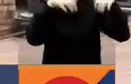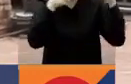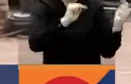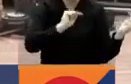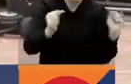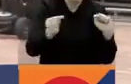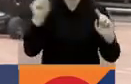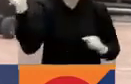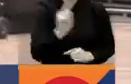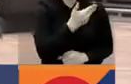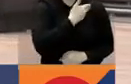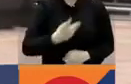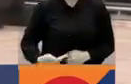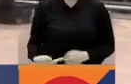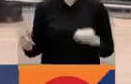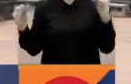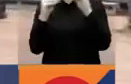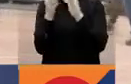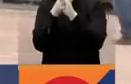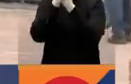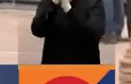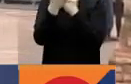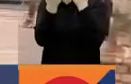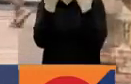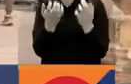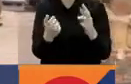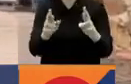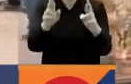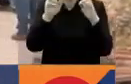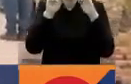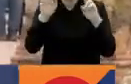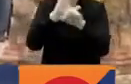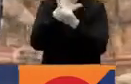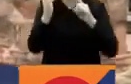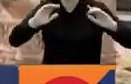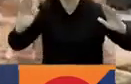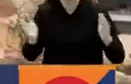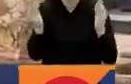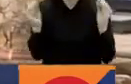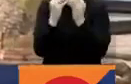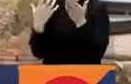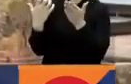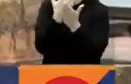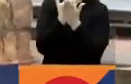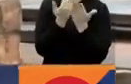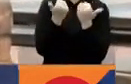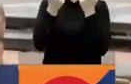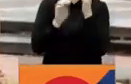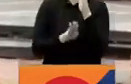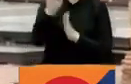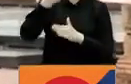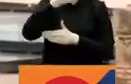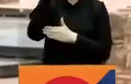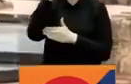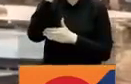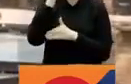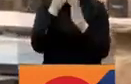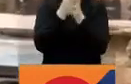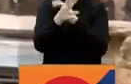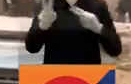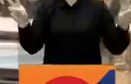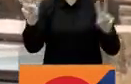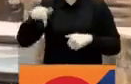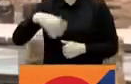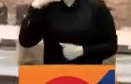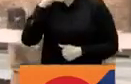la parte cultural, sino también motivar y promover la reactivación económica del país. Desde Villa del Rosario, en Norte de Santander,